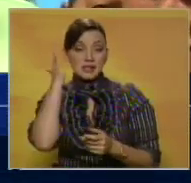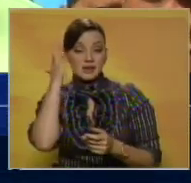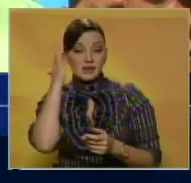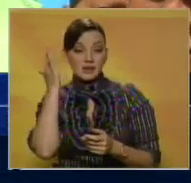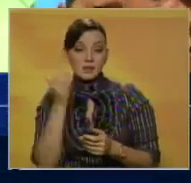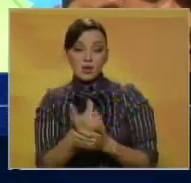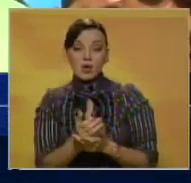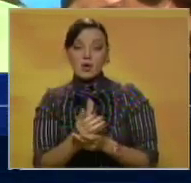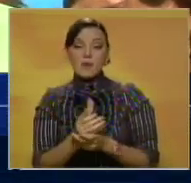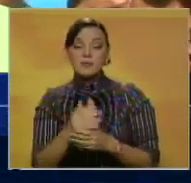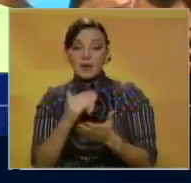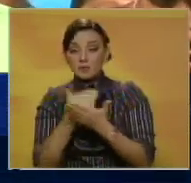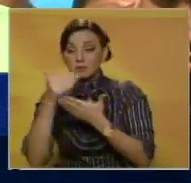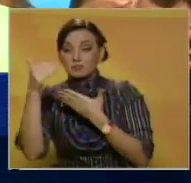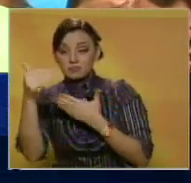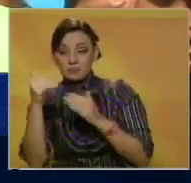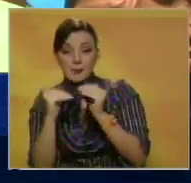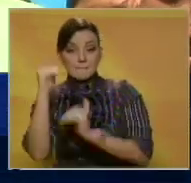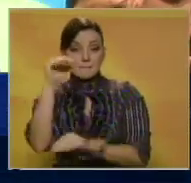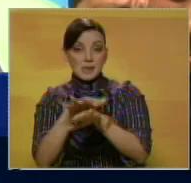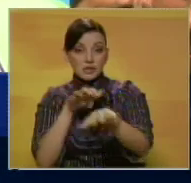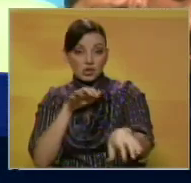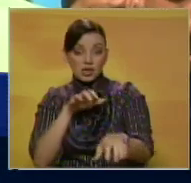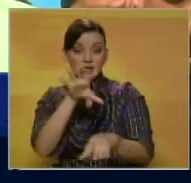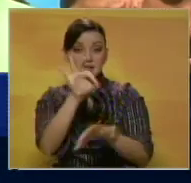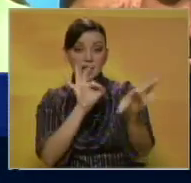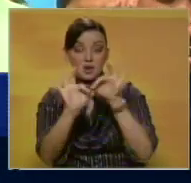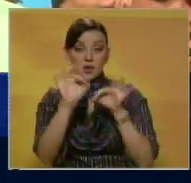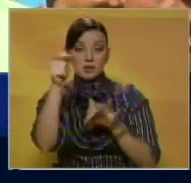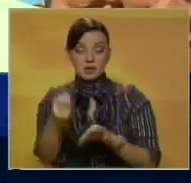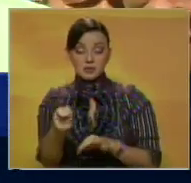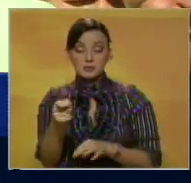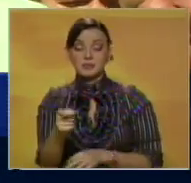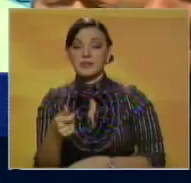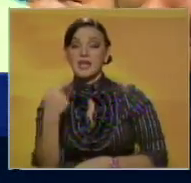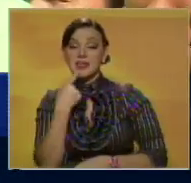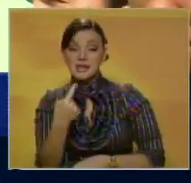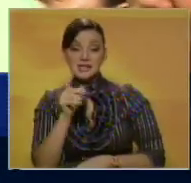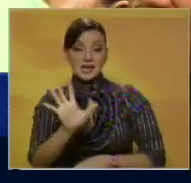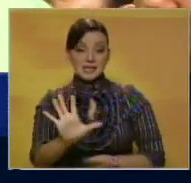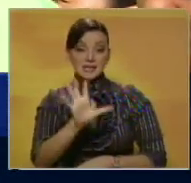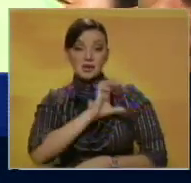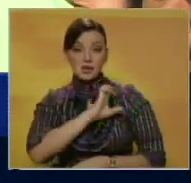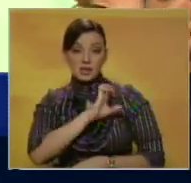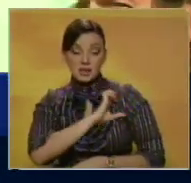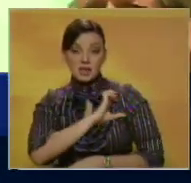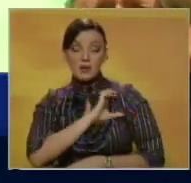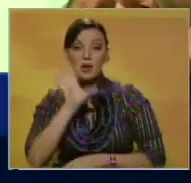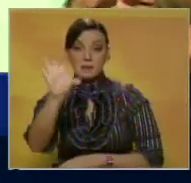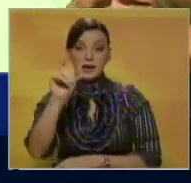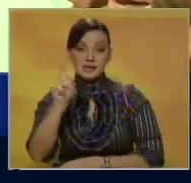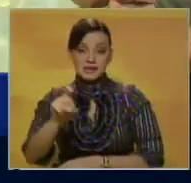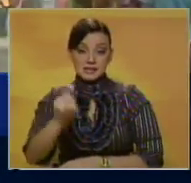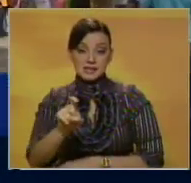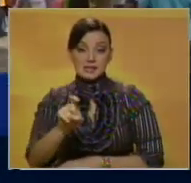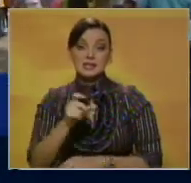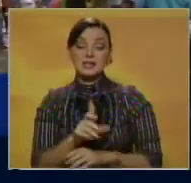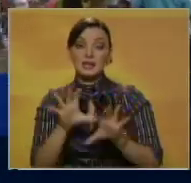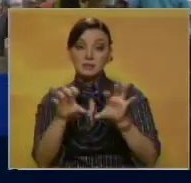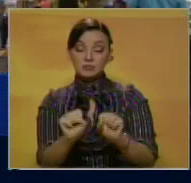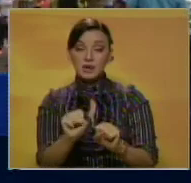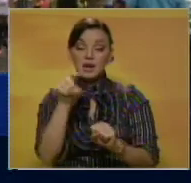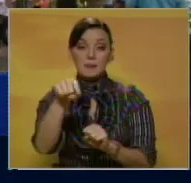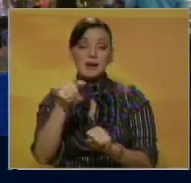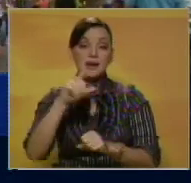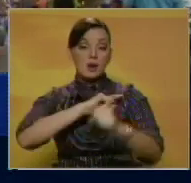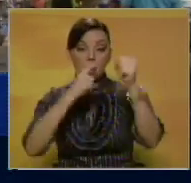autoridades. Enrique Capriles manifestó que a partir del 5 de enero el país necesita la institucionalidad de los poderes para que